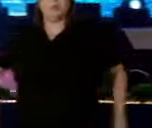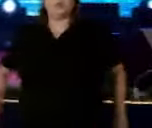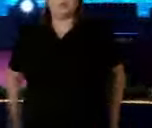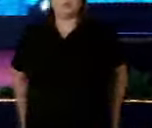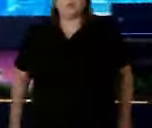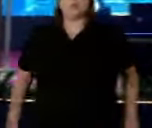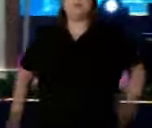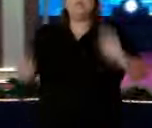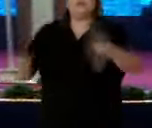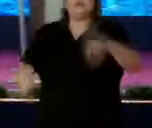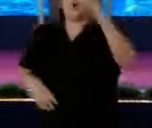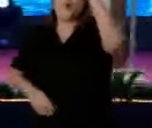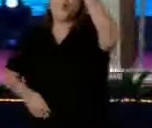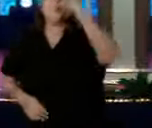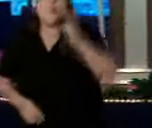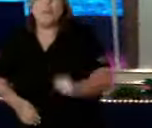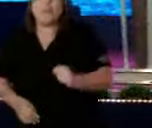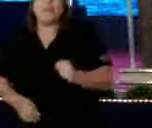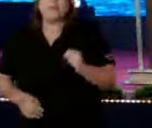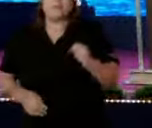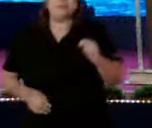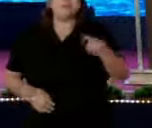a witness today?